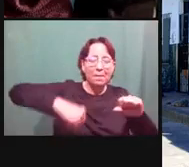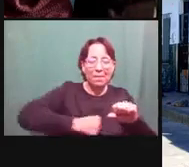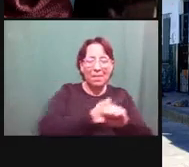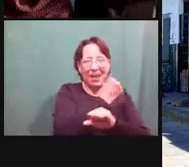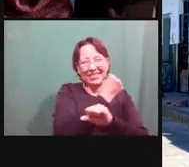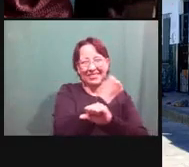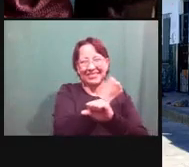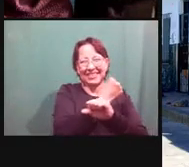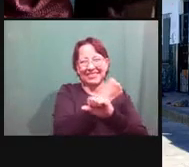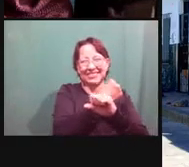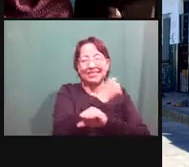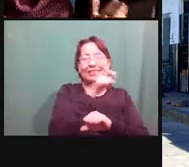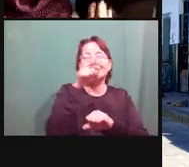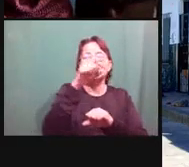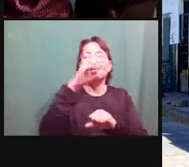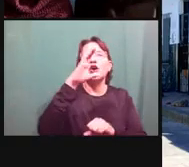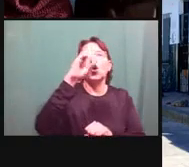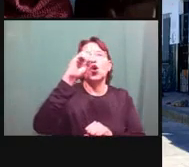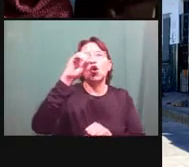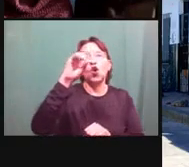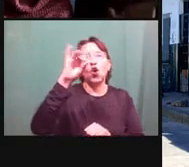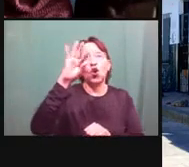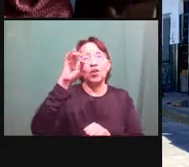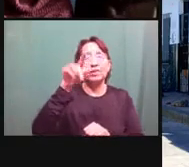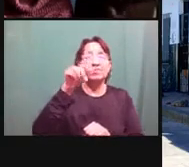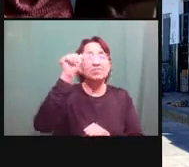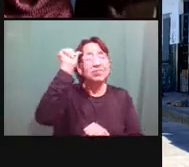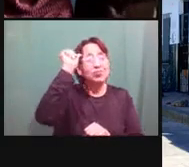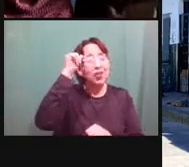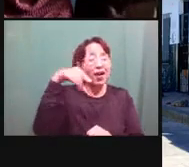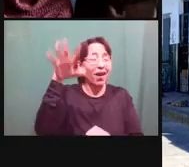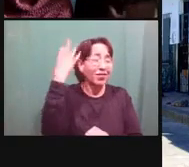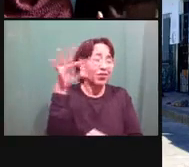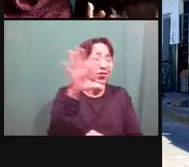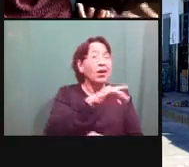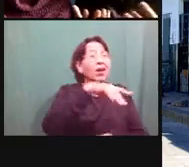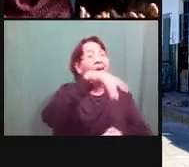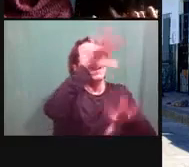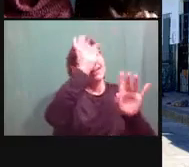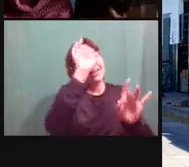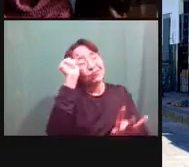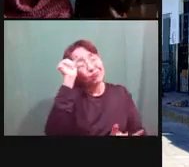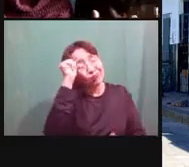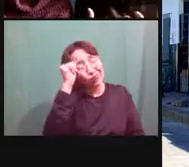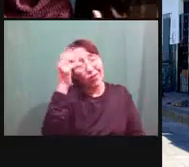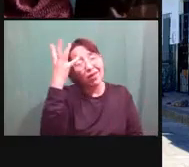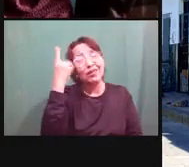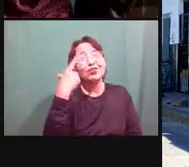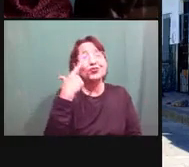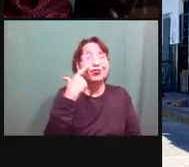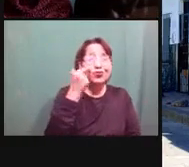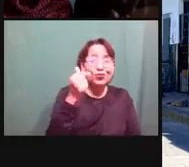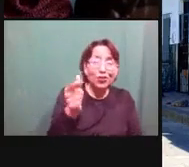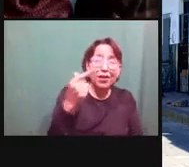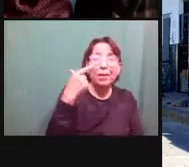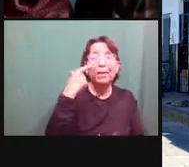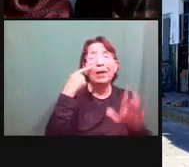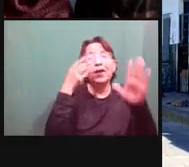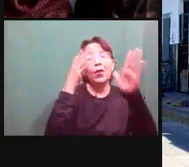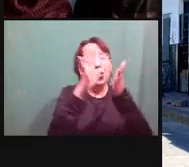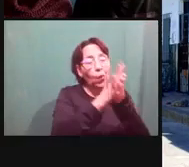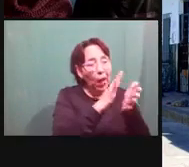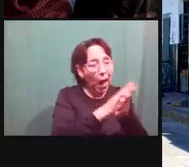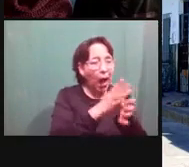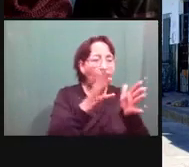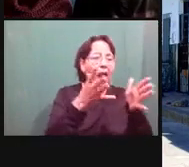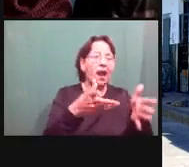sus habitantes hablan de ella con mucha nostalgia, donde pues antes se sentía este tropicalismo que tienen las plazas